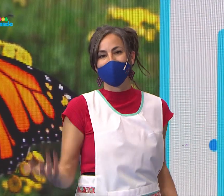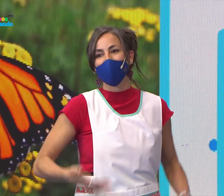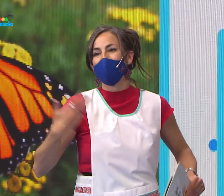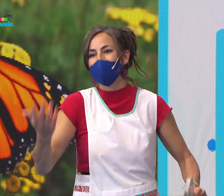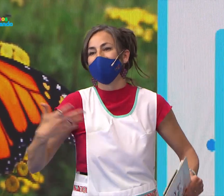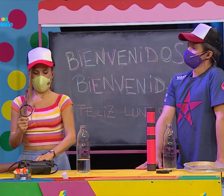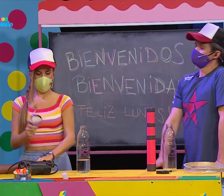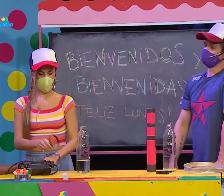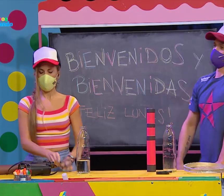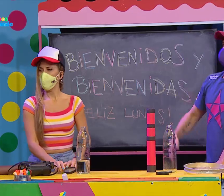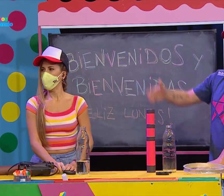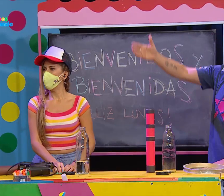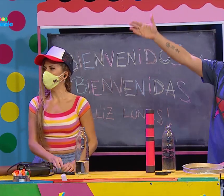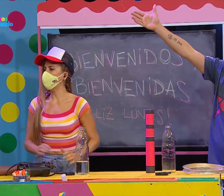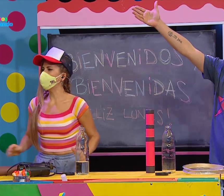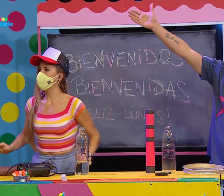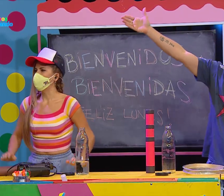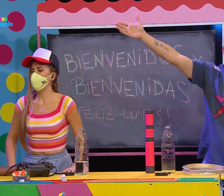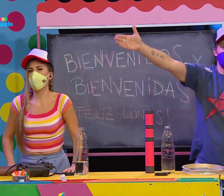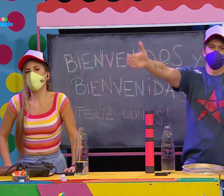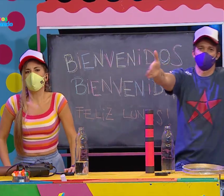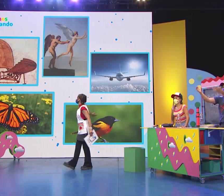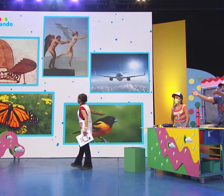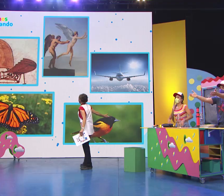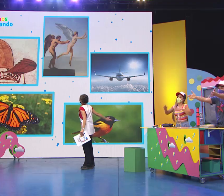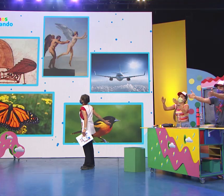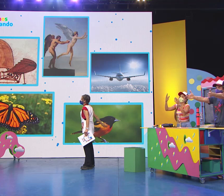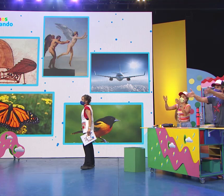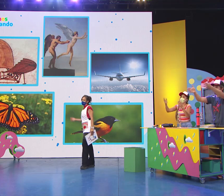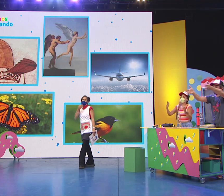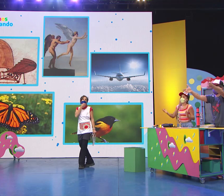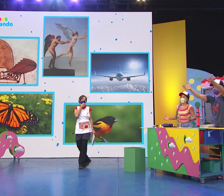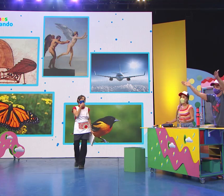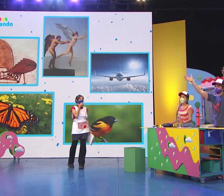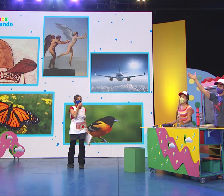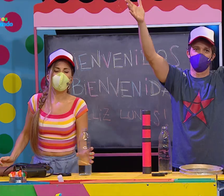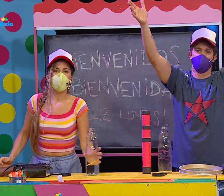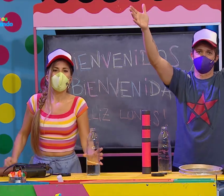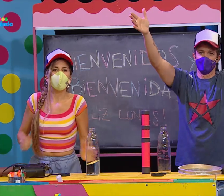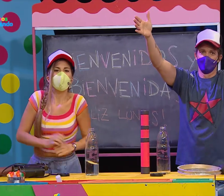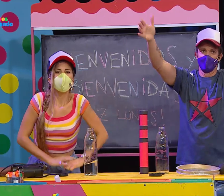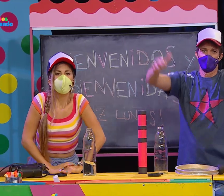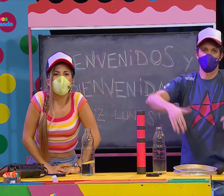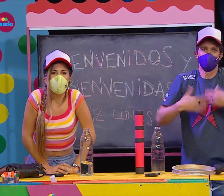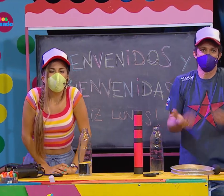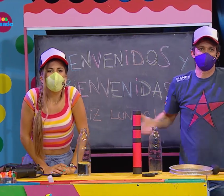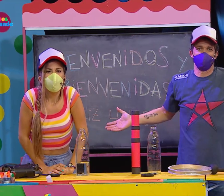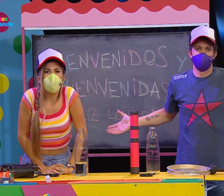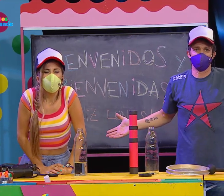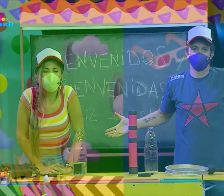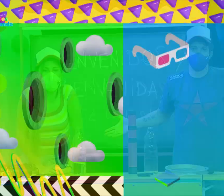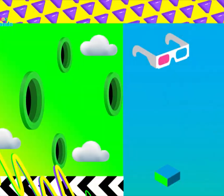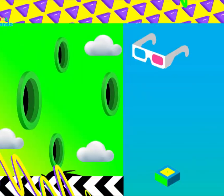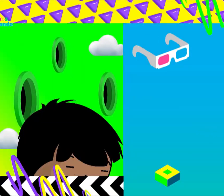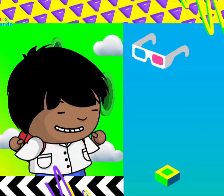ya necesito decirlo, la verdad. Digámoslo y que Zamba lo presente como lo tiene que presentar. A ver. ¿Cuál es el tema